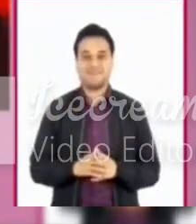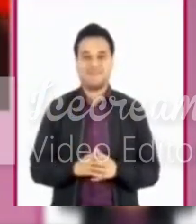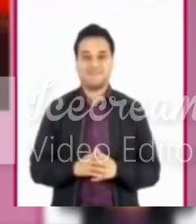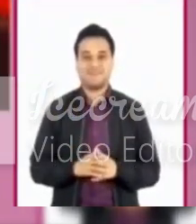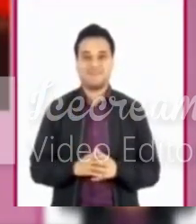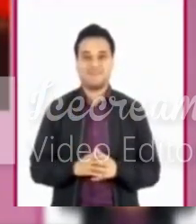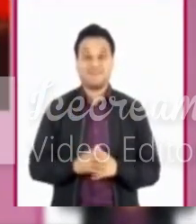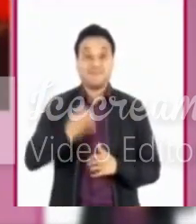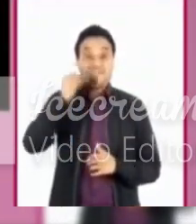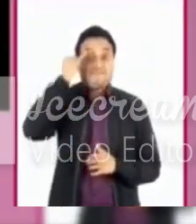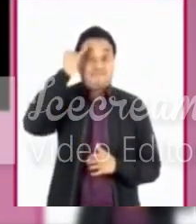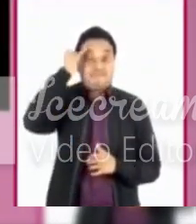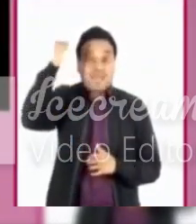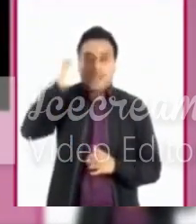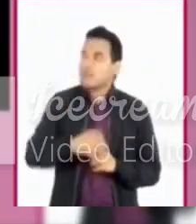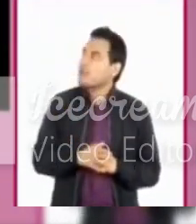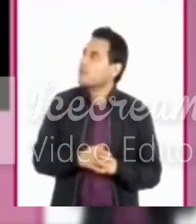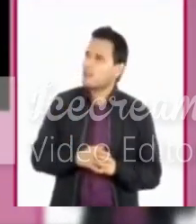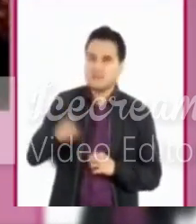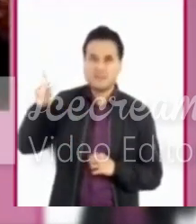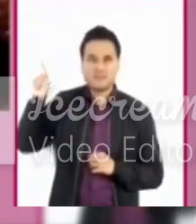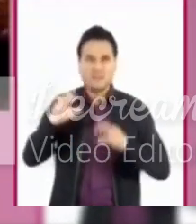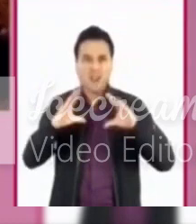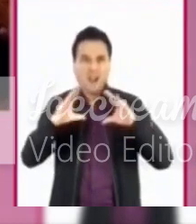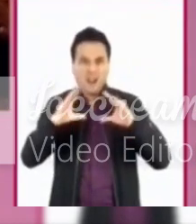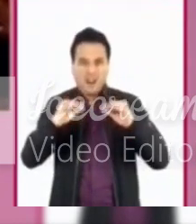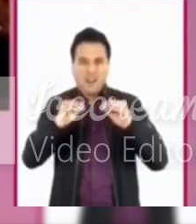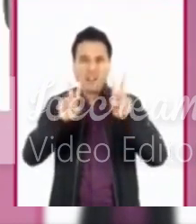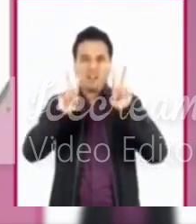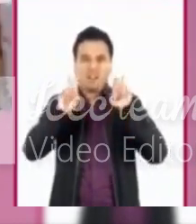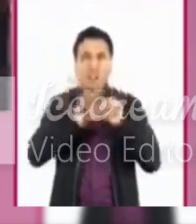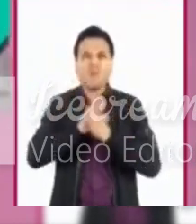¿Puedes imaginar de qué hablan estos alumnos?